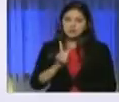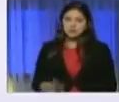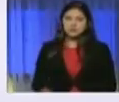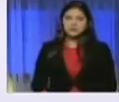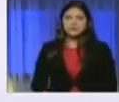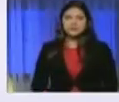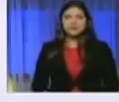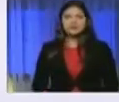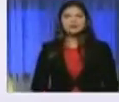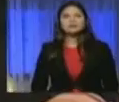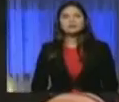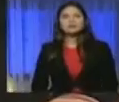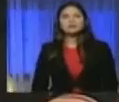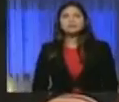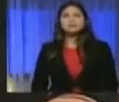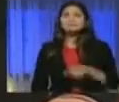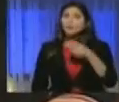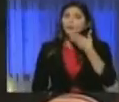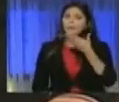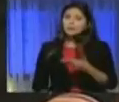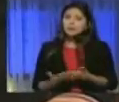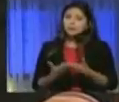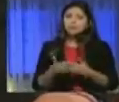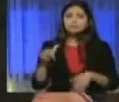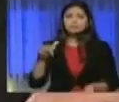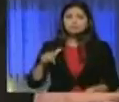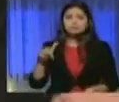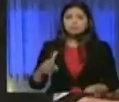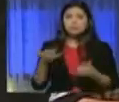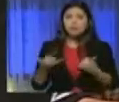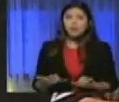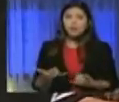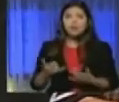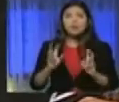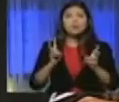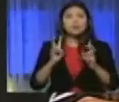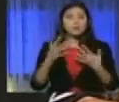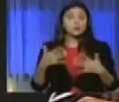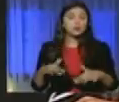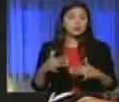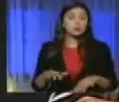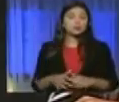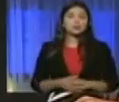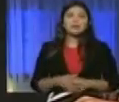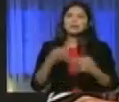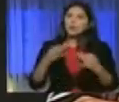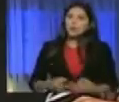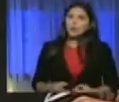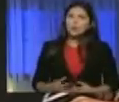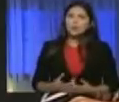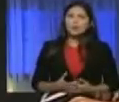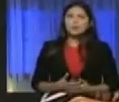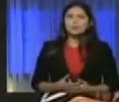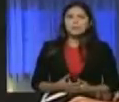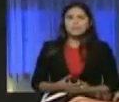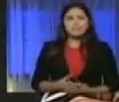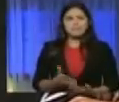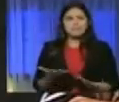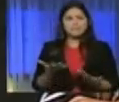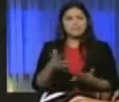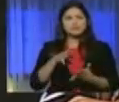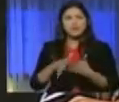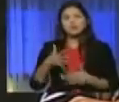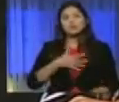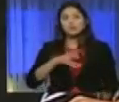ese planteamiento que usted está haciendo ahorita es uno de los temas probablemente más cínicos de lo que hemos visto